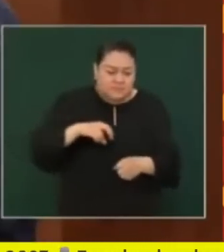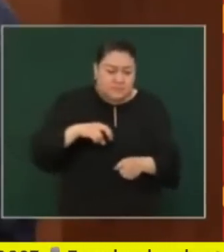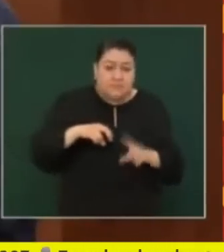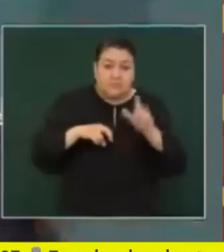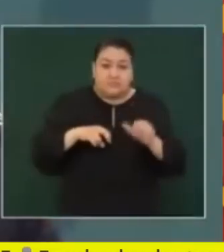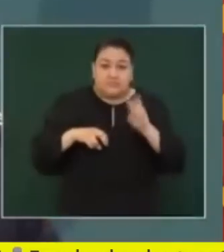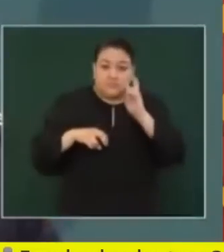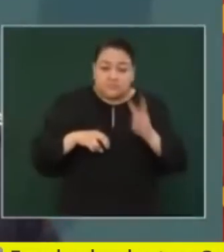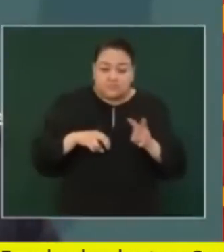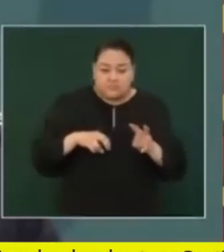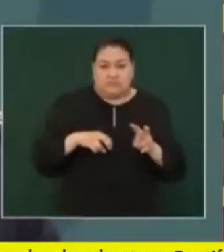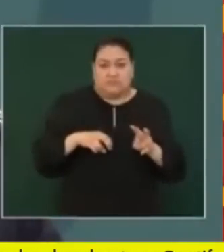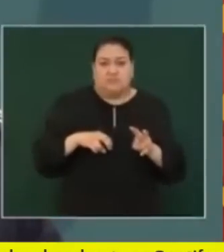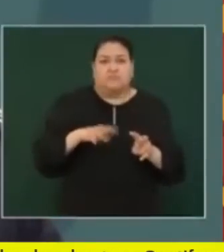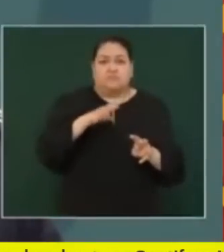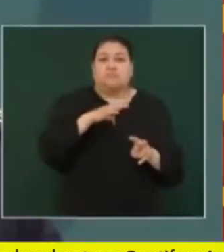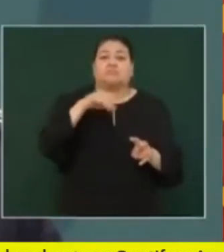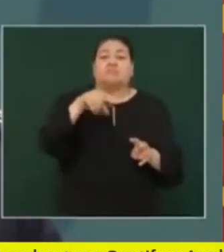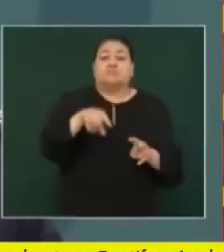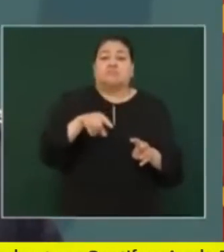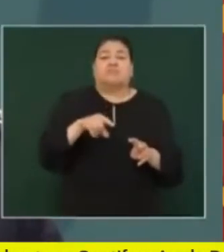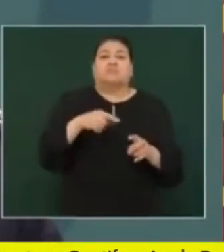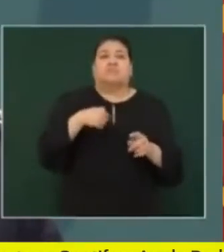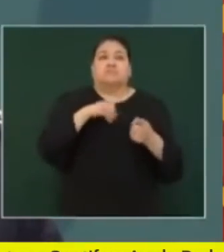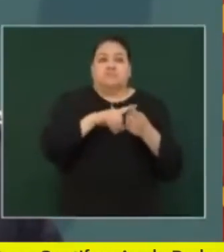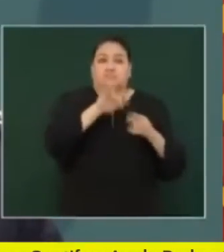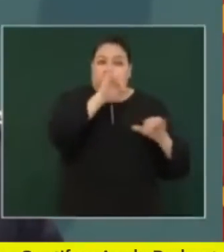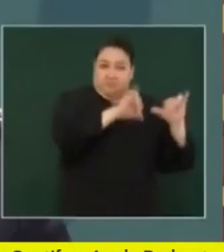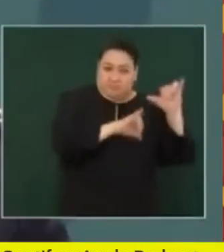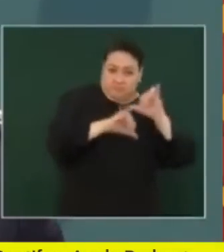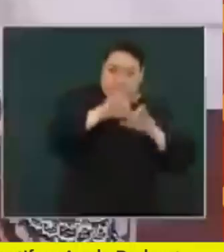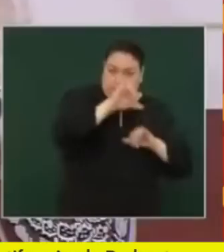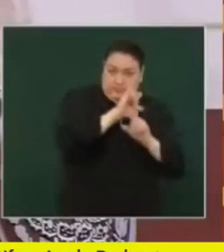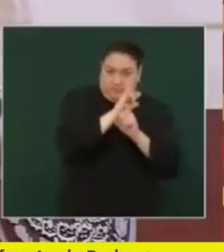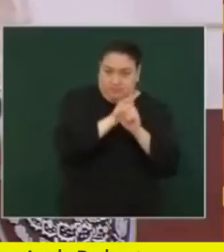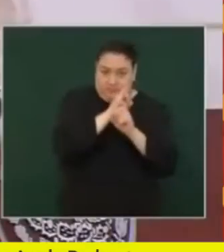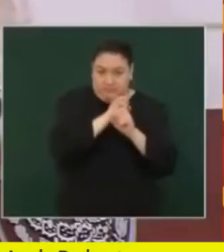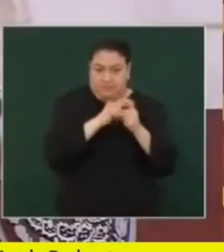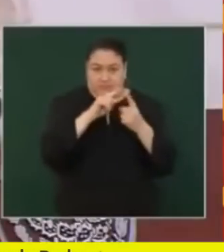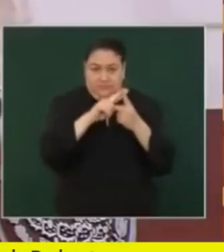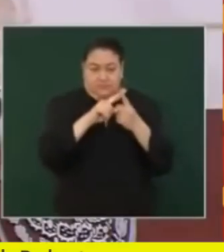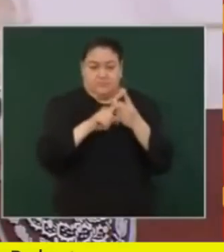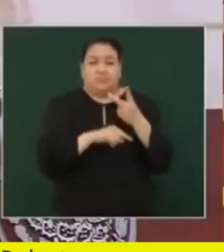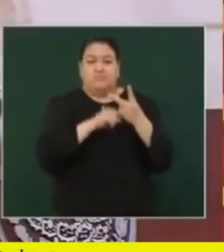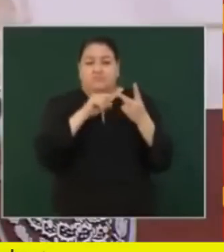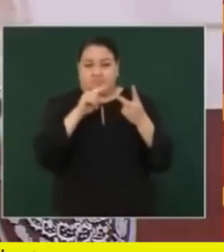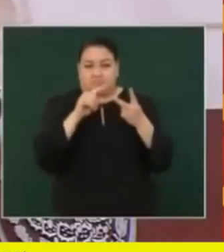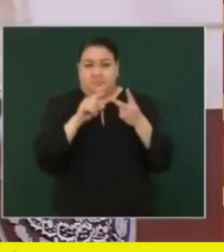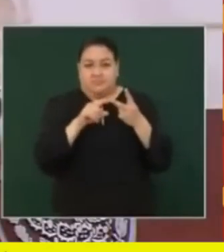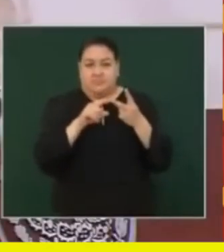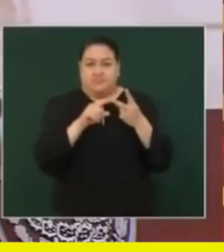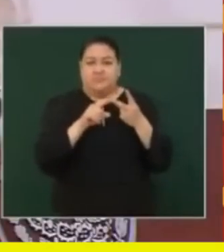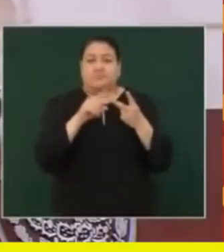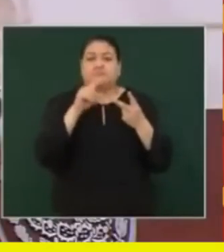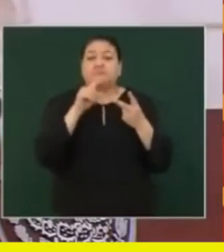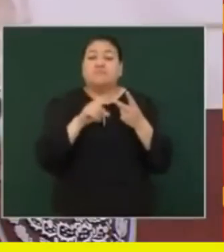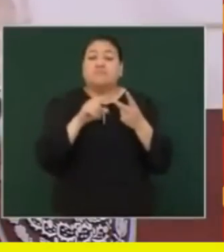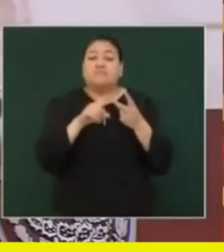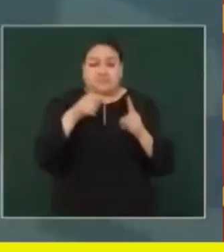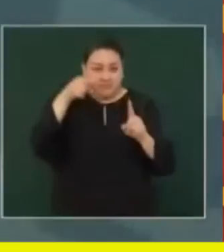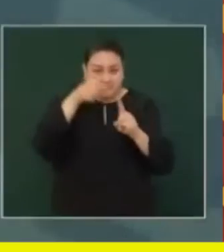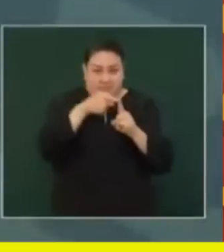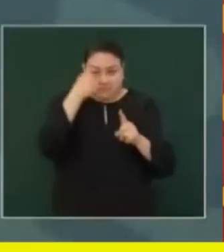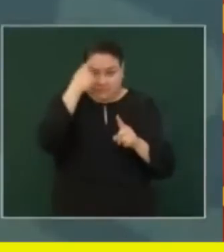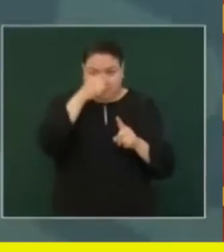nos juntamos el laboratorio que tenemos nosotros de alta especialidad dedicado